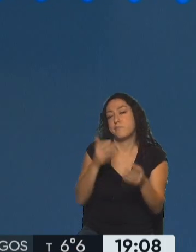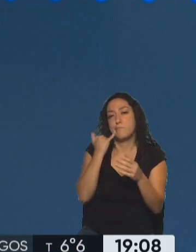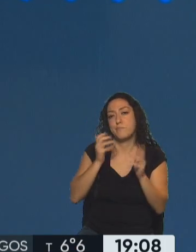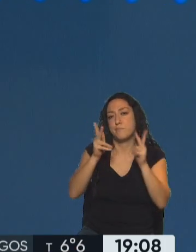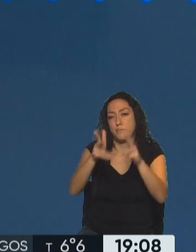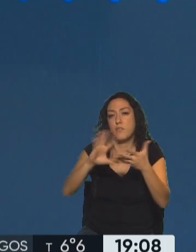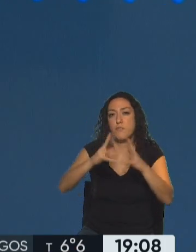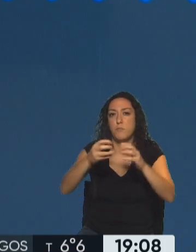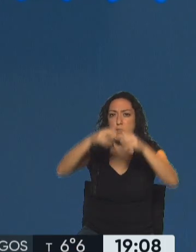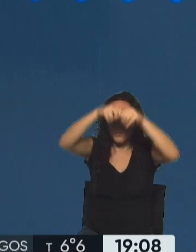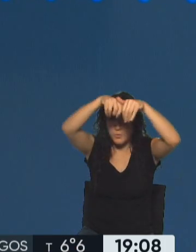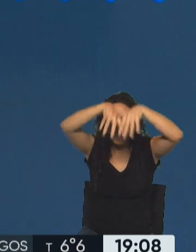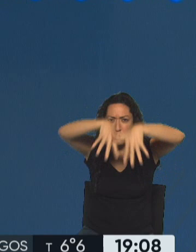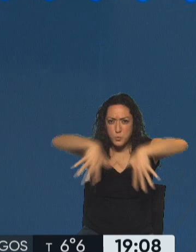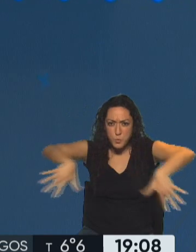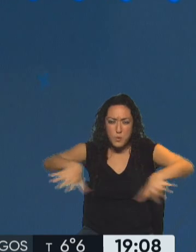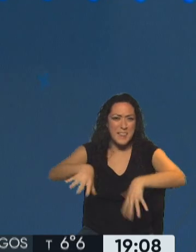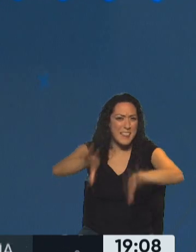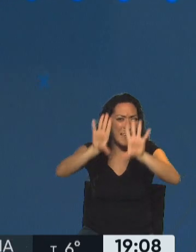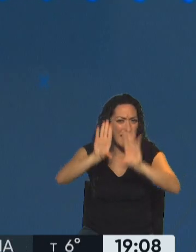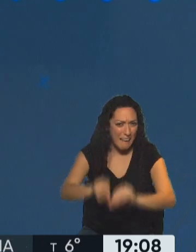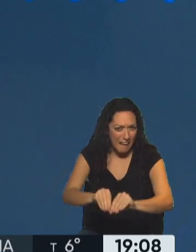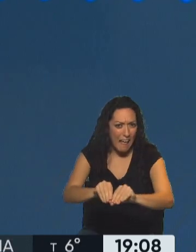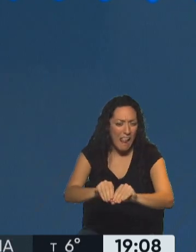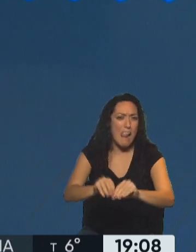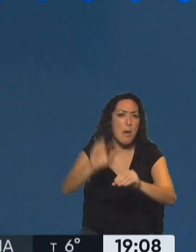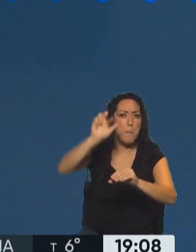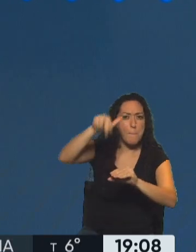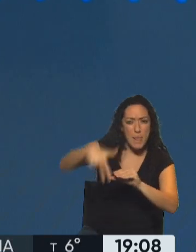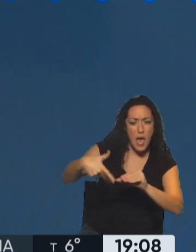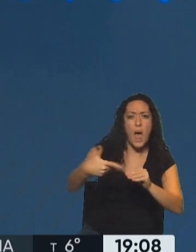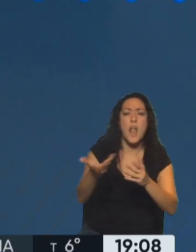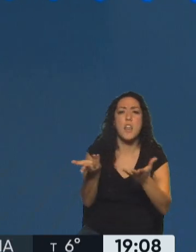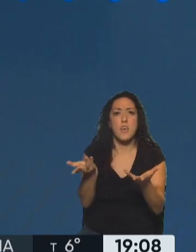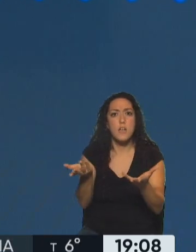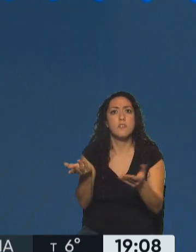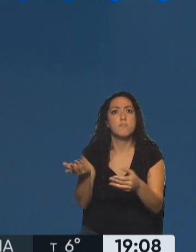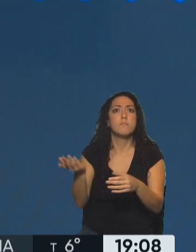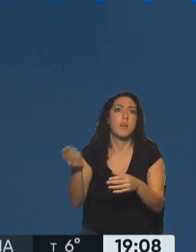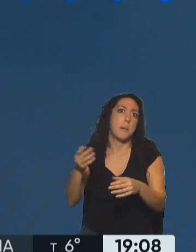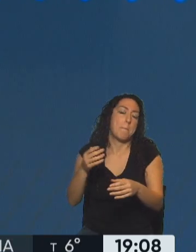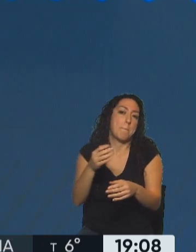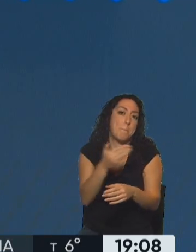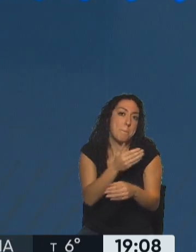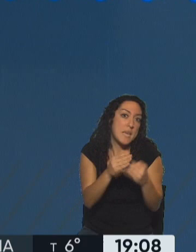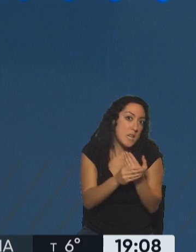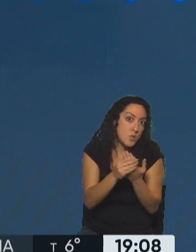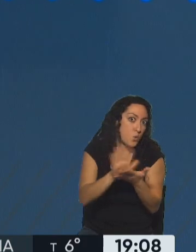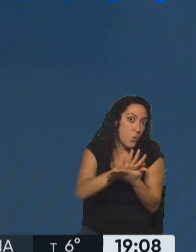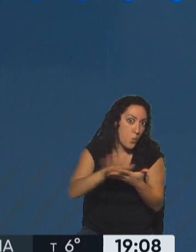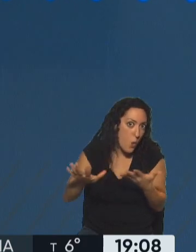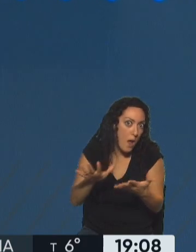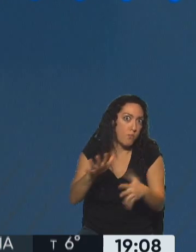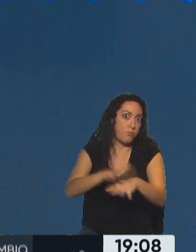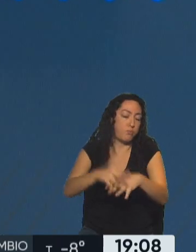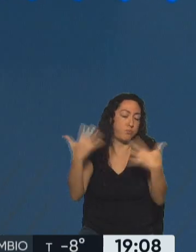estructura integral, sí, con este plan, esquema integral que plantea el flamante superministro, teniendo no solamente a su cargo, a